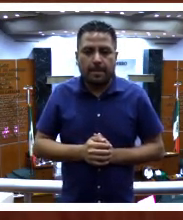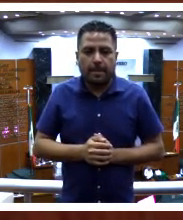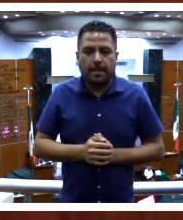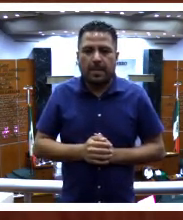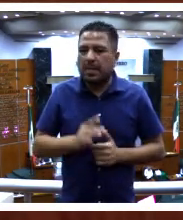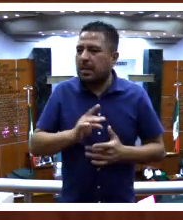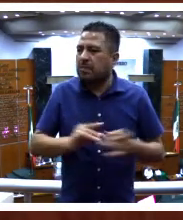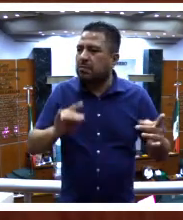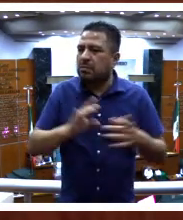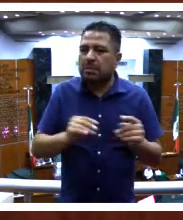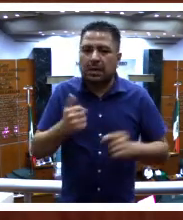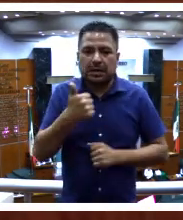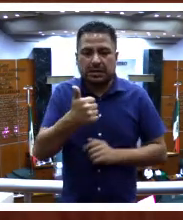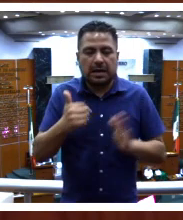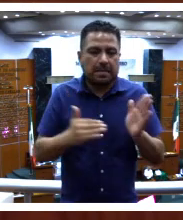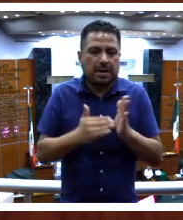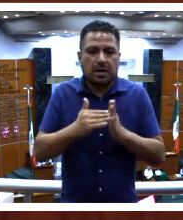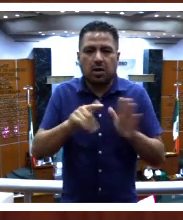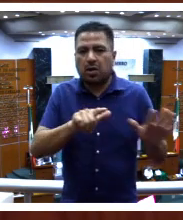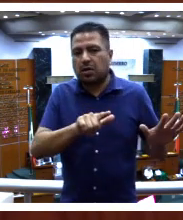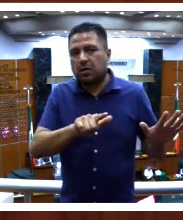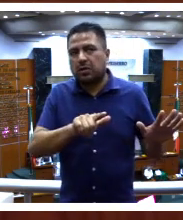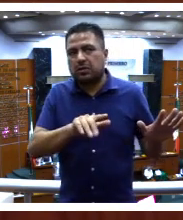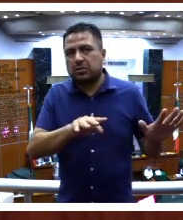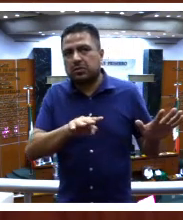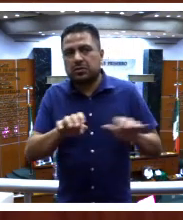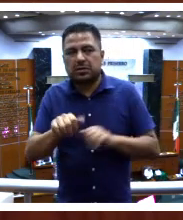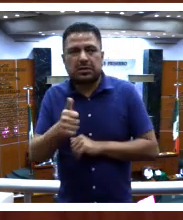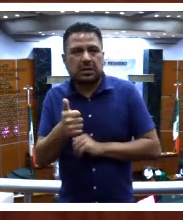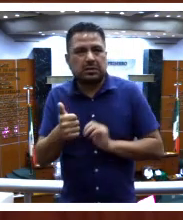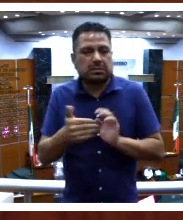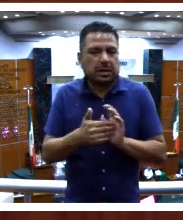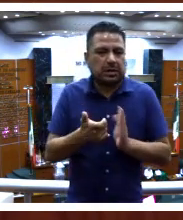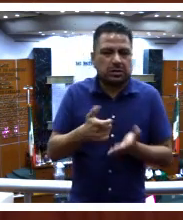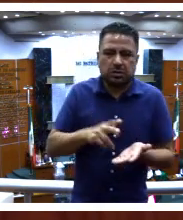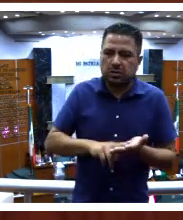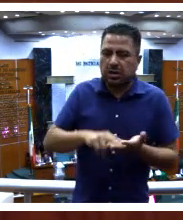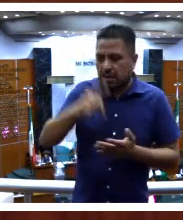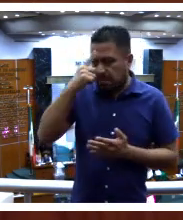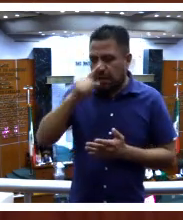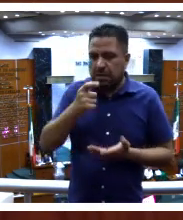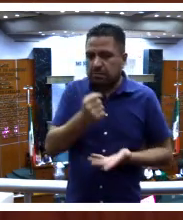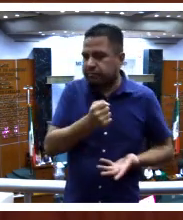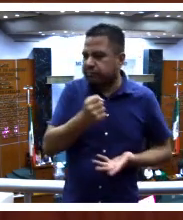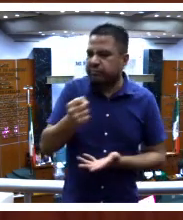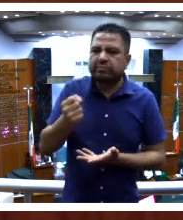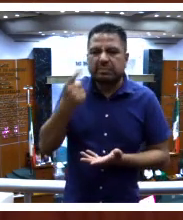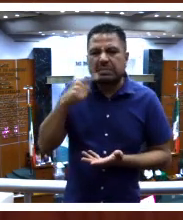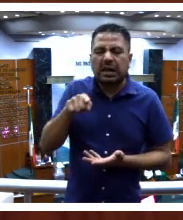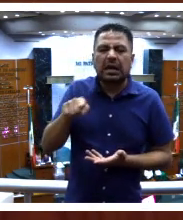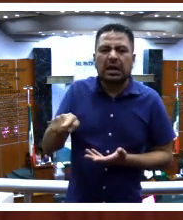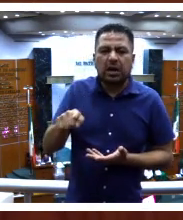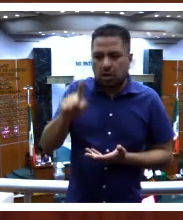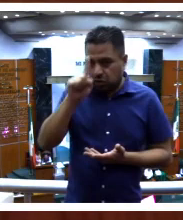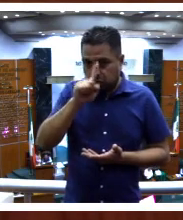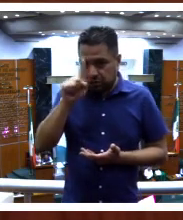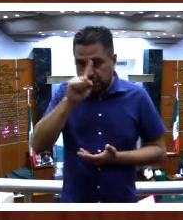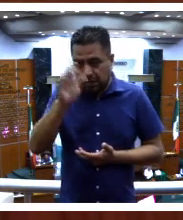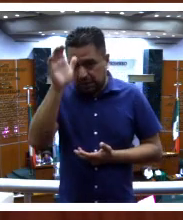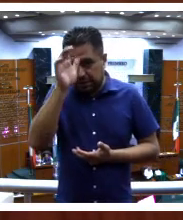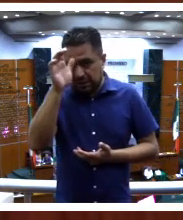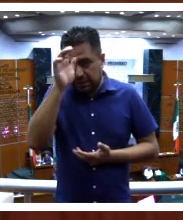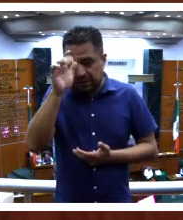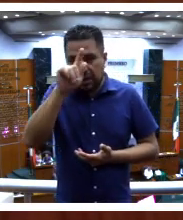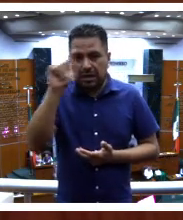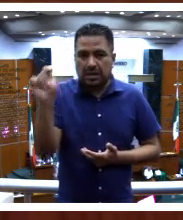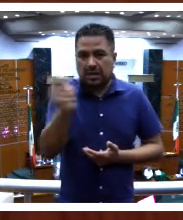Se habla de que hubo 6,809,000 pesos para financiamiento del Consejo de Ciencias